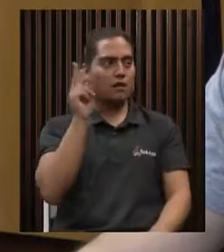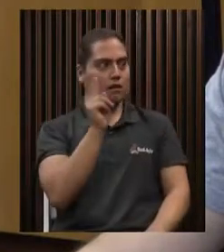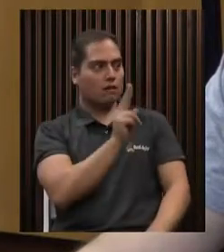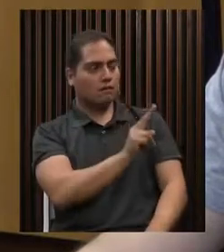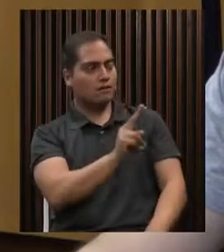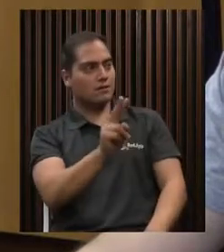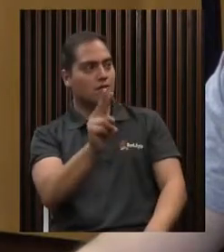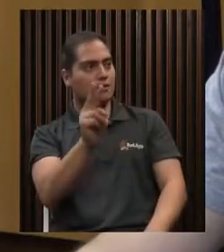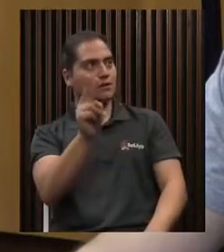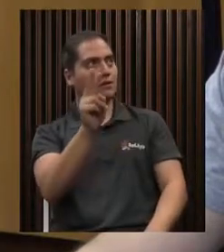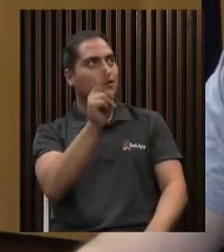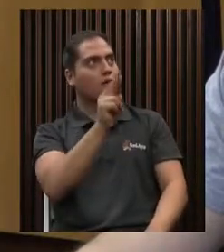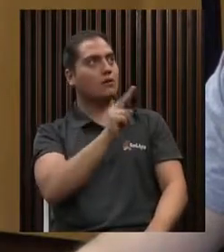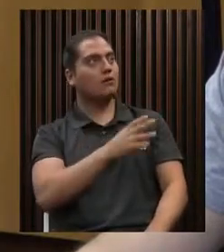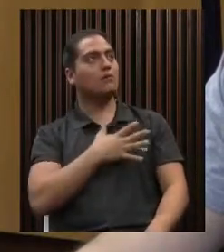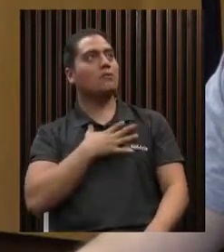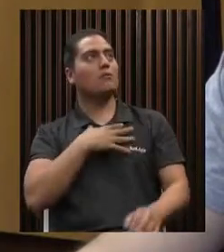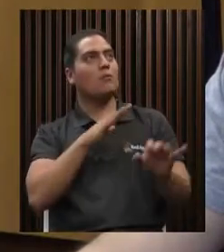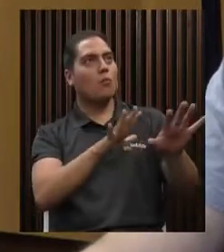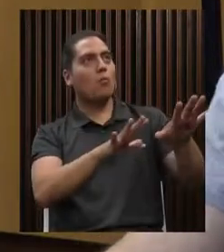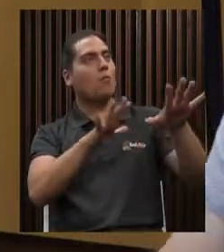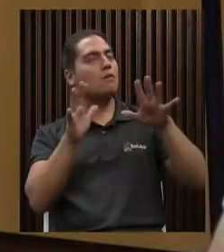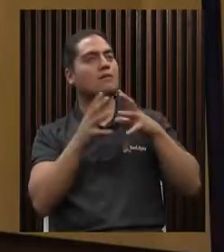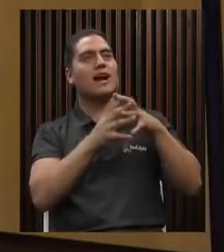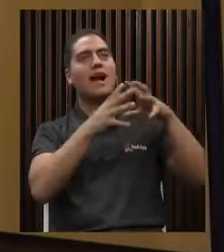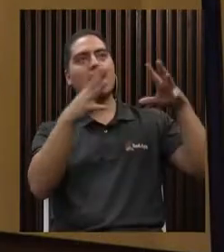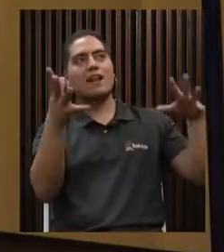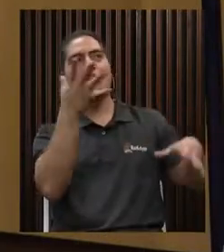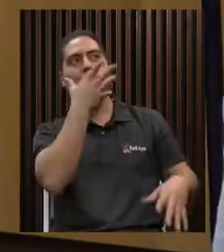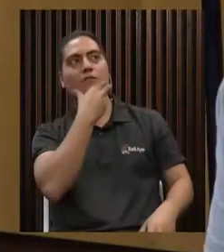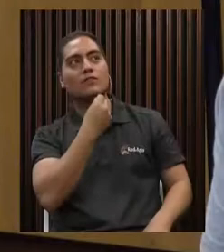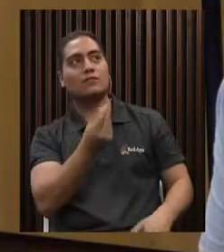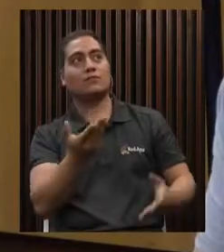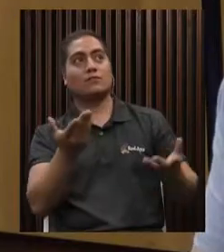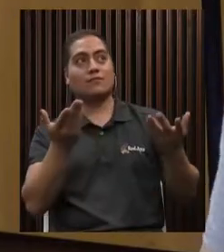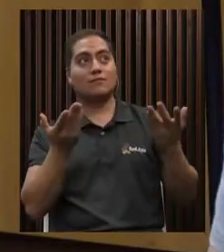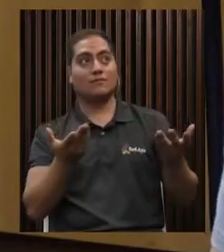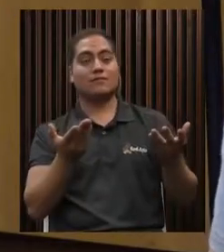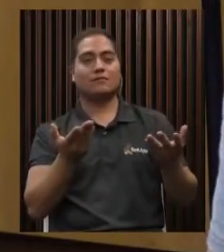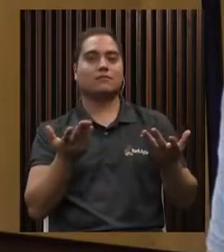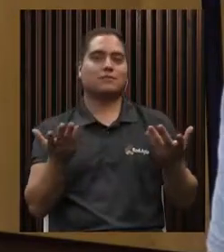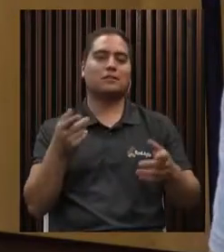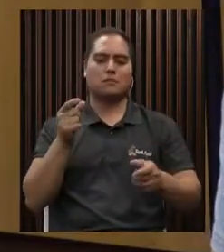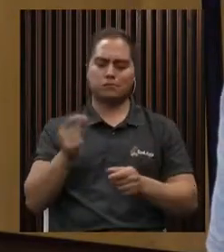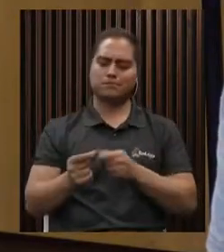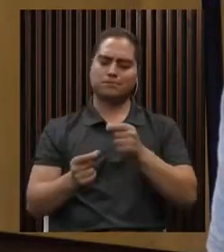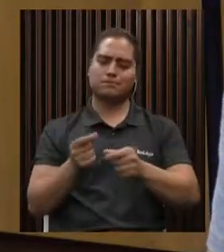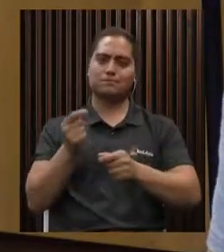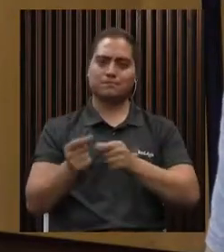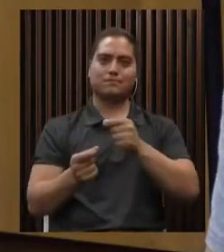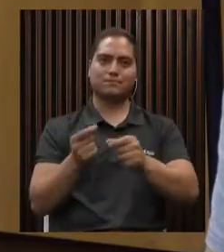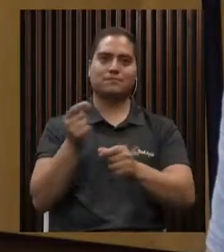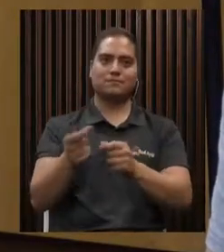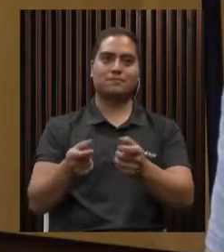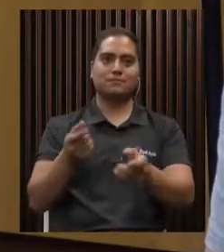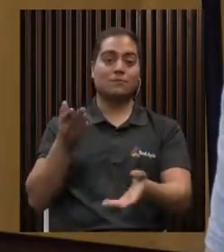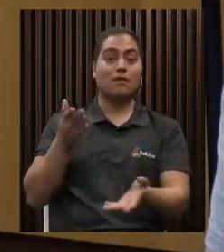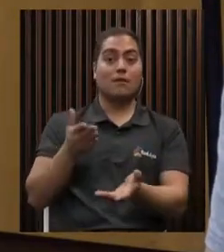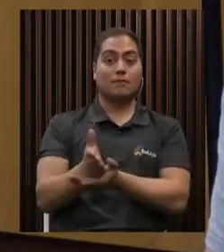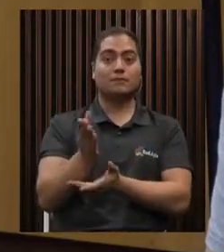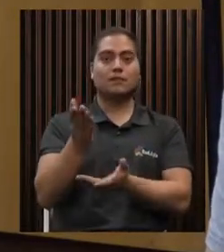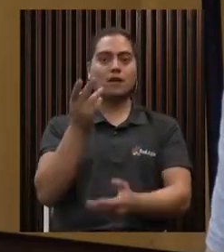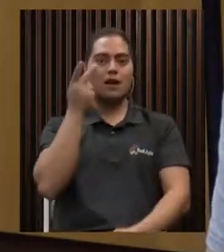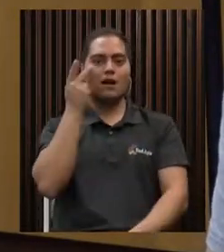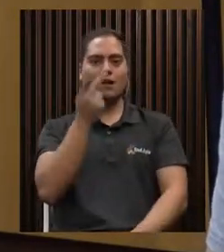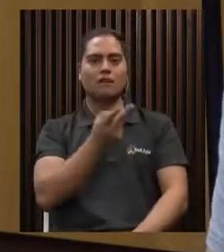no, es muy grande todo esto, muy lindo, ¿cierto? Entonces, de a poco comienzan a ver que este